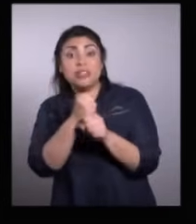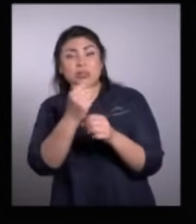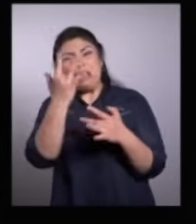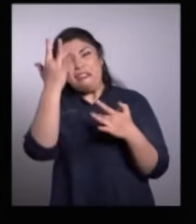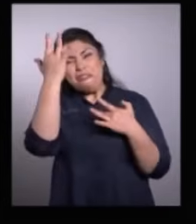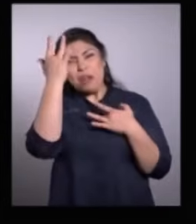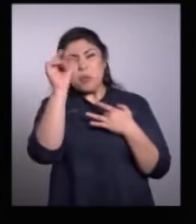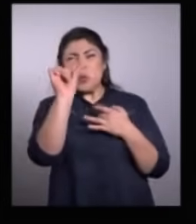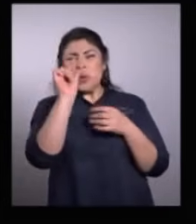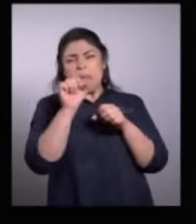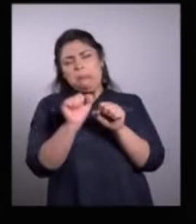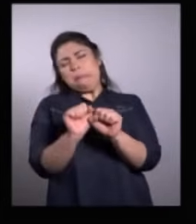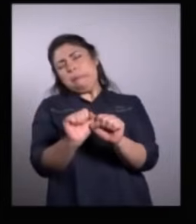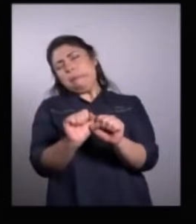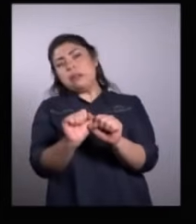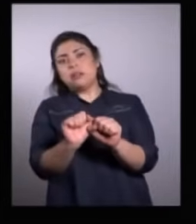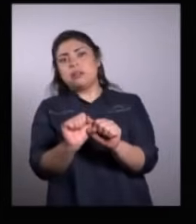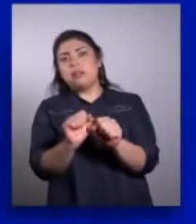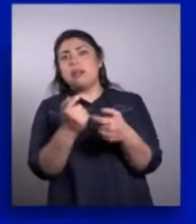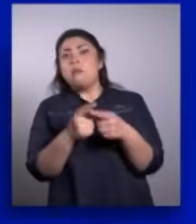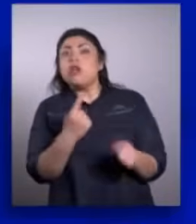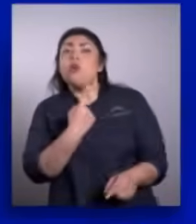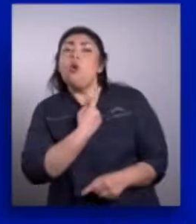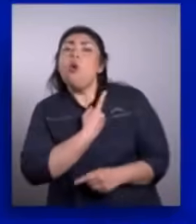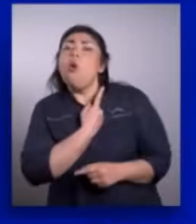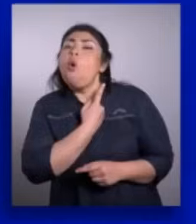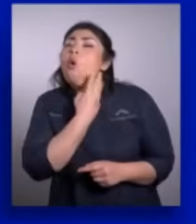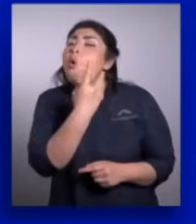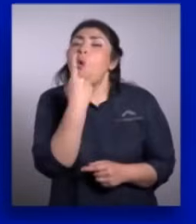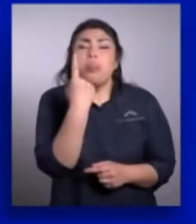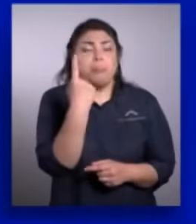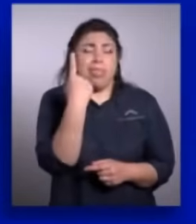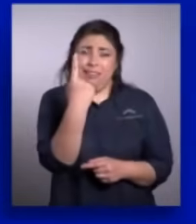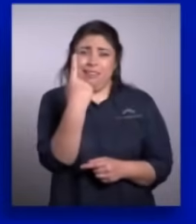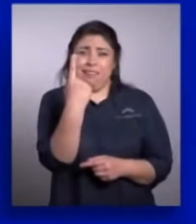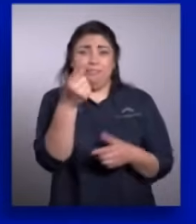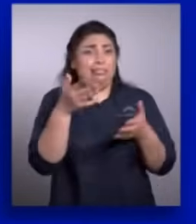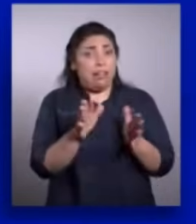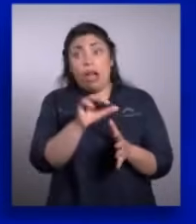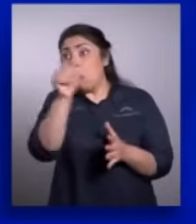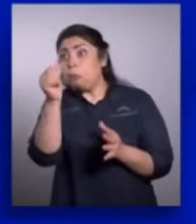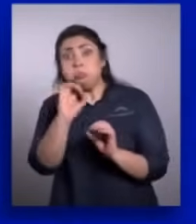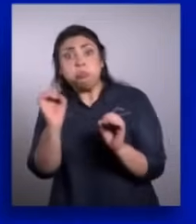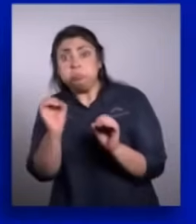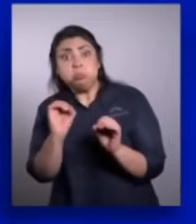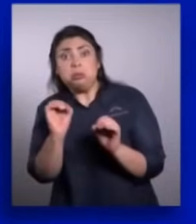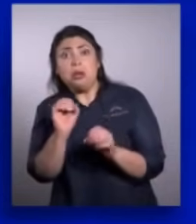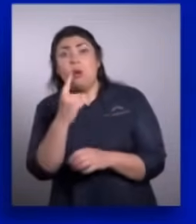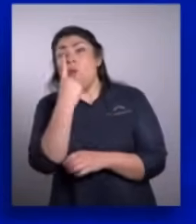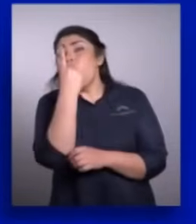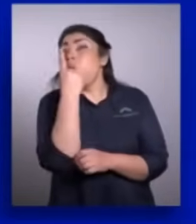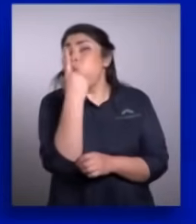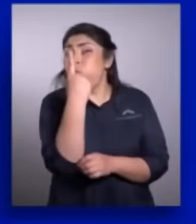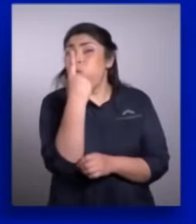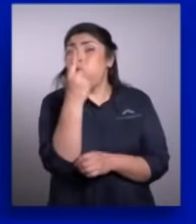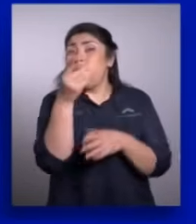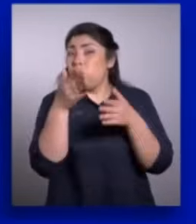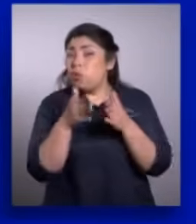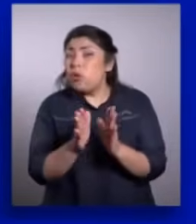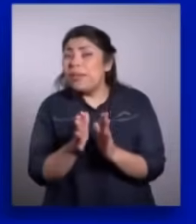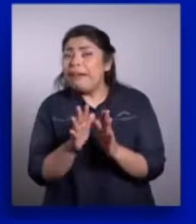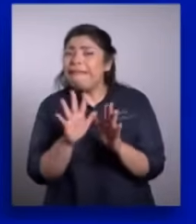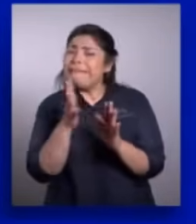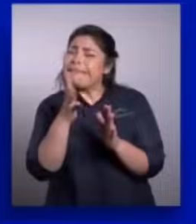Pero además de eso es su única hija Entonces el cuadro es la única hija casi de 12 años No es una hija de 40